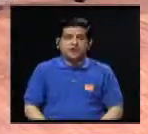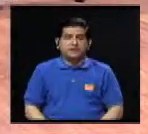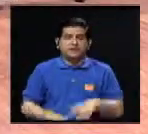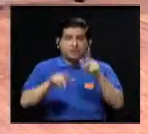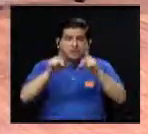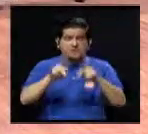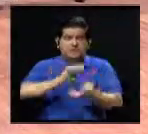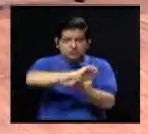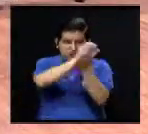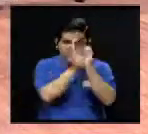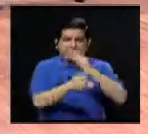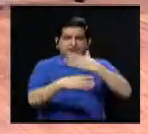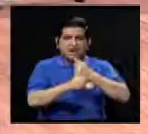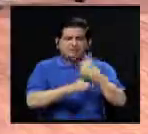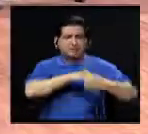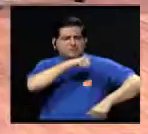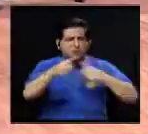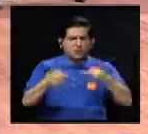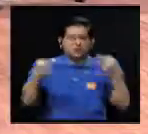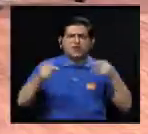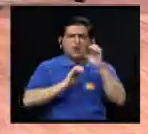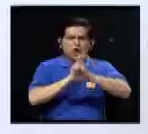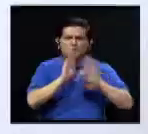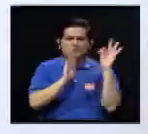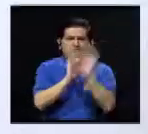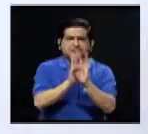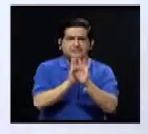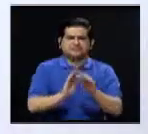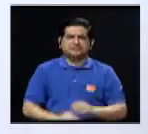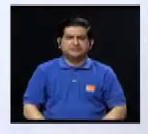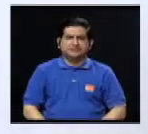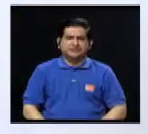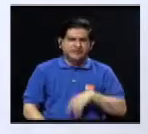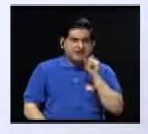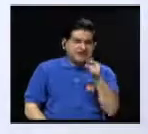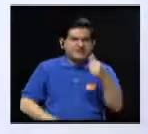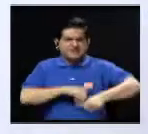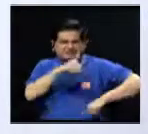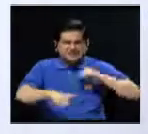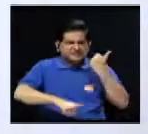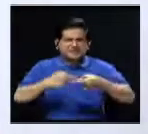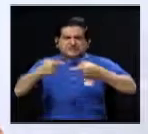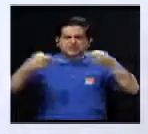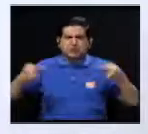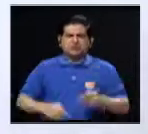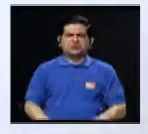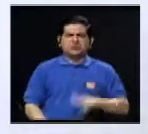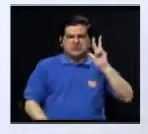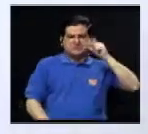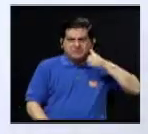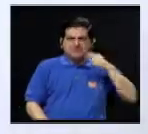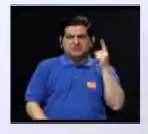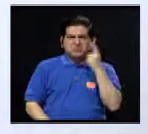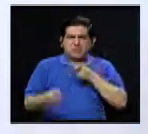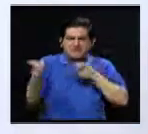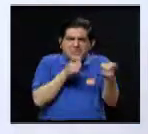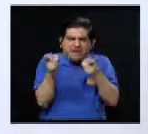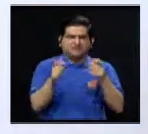de cambio, que están luchando contra los estereotipos, que están luchando en contra del machismo y el